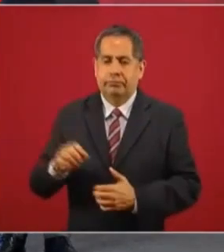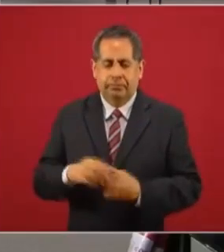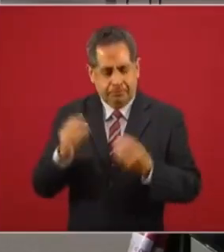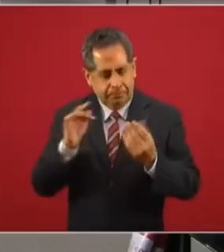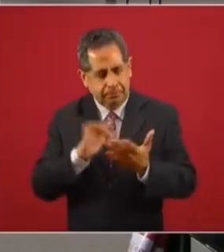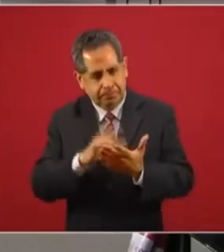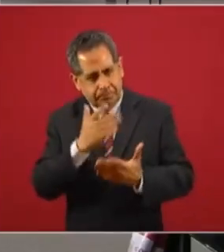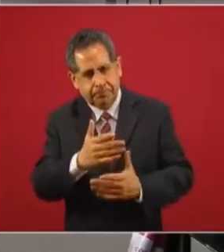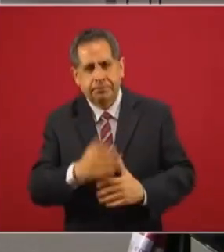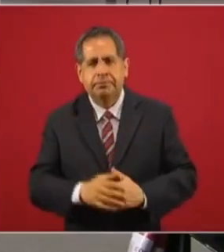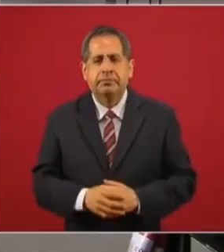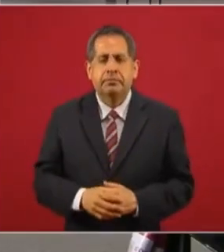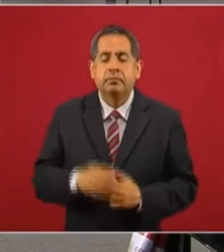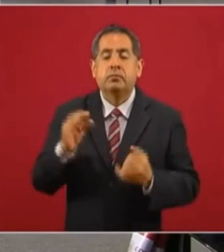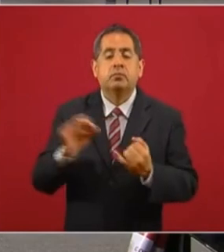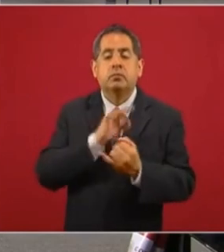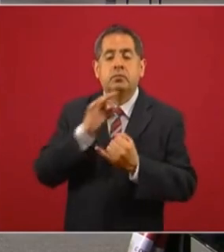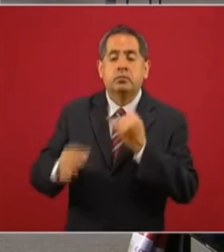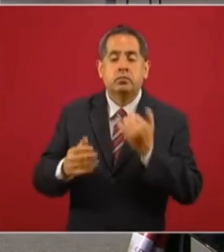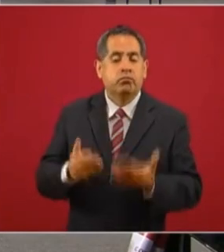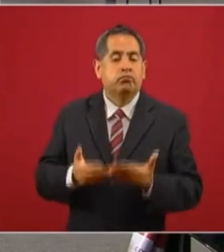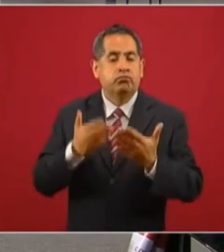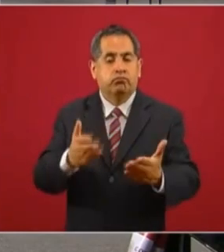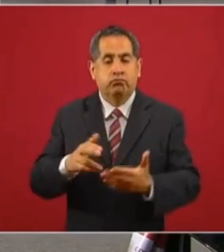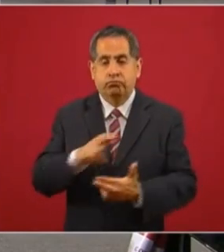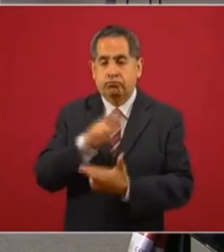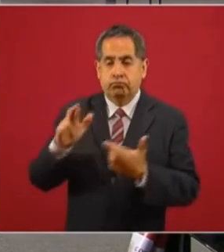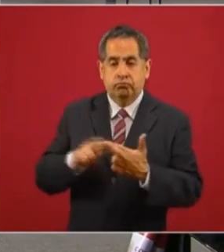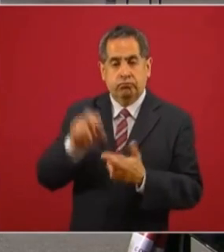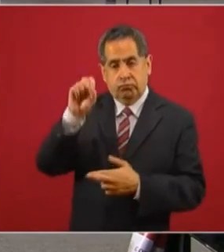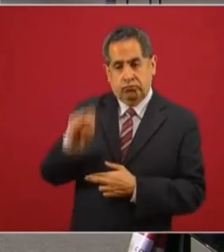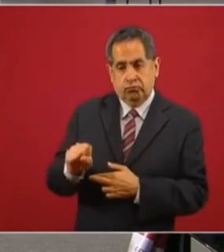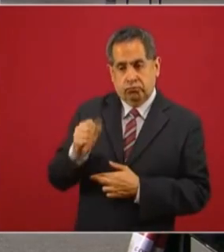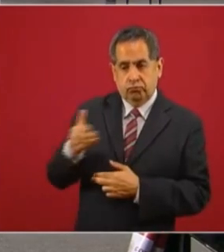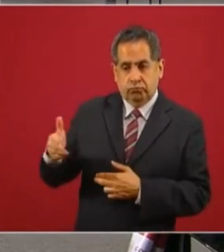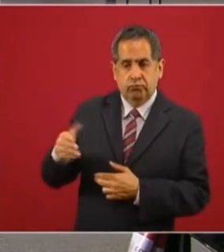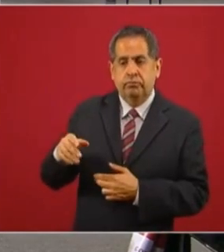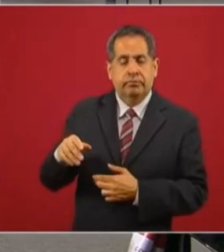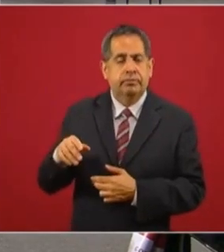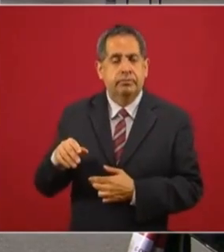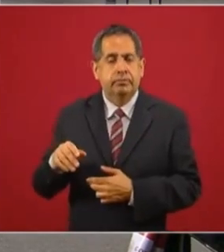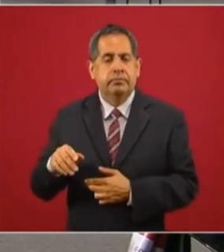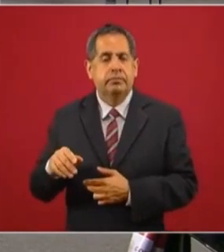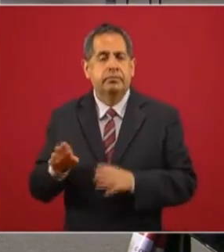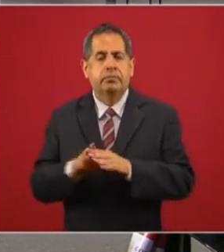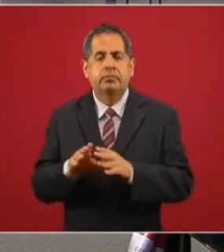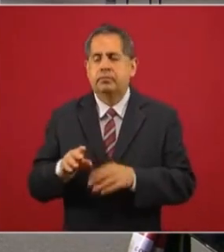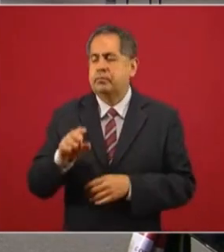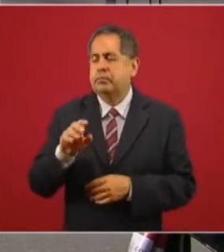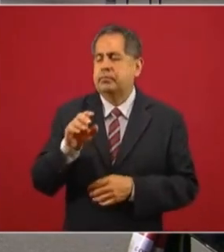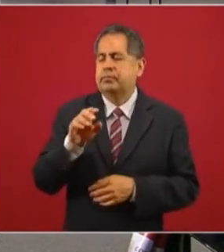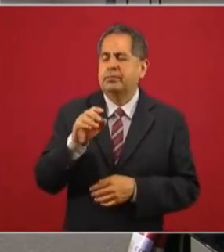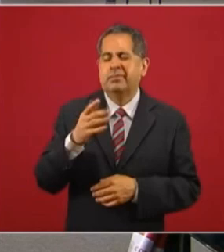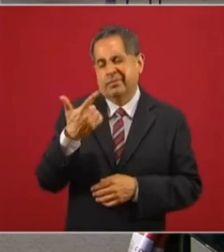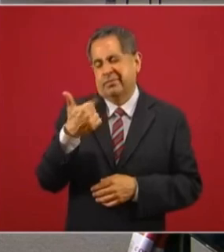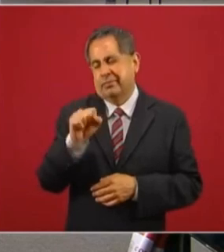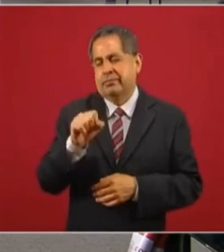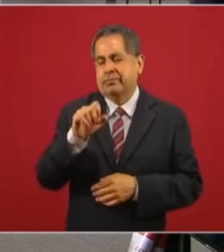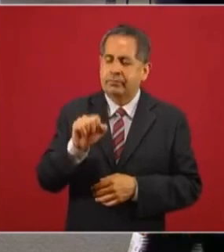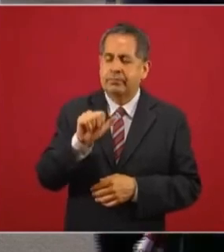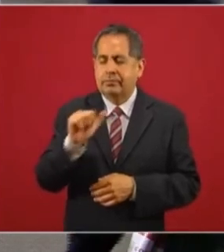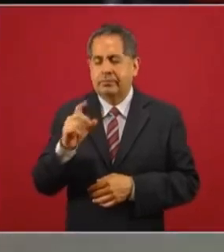de los consumidores. Y por último, región sureste, en Holbosch Gas SADCB,